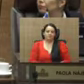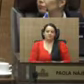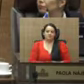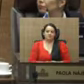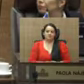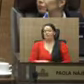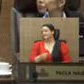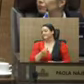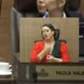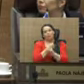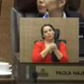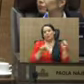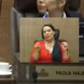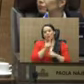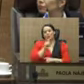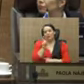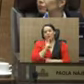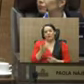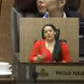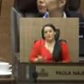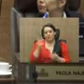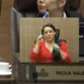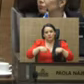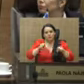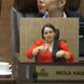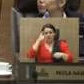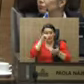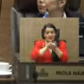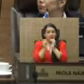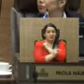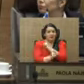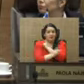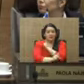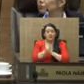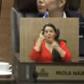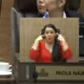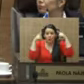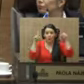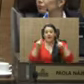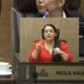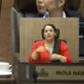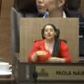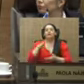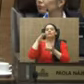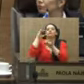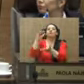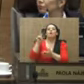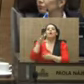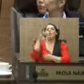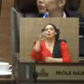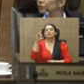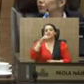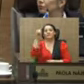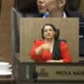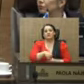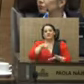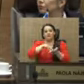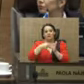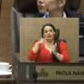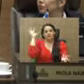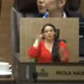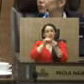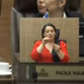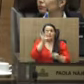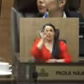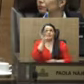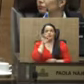es posible para este país lograr la asignación de ese 8%, que implicaría la suma de 880 mil